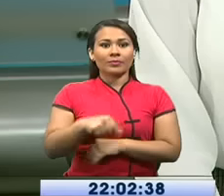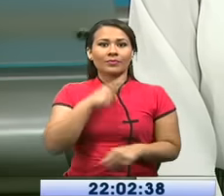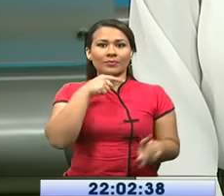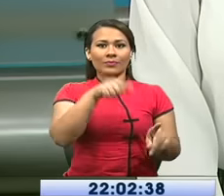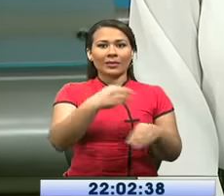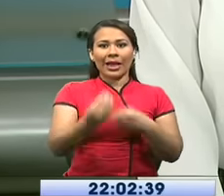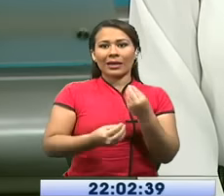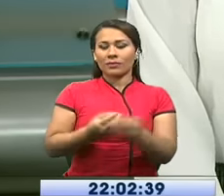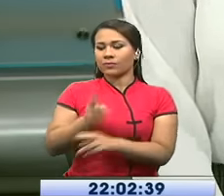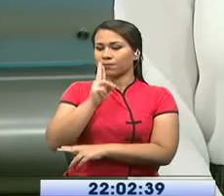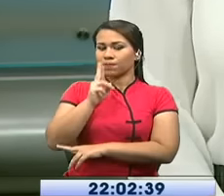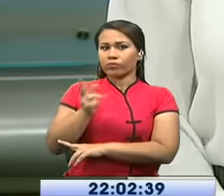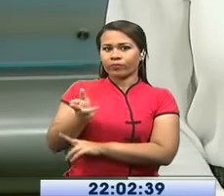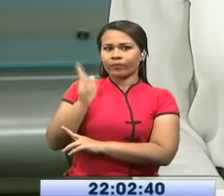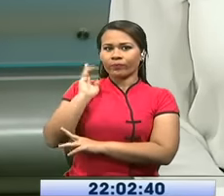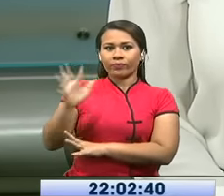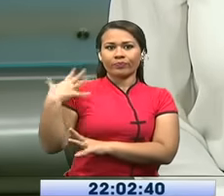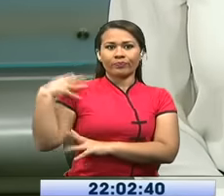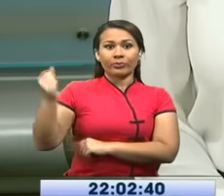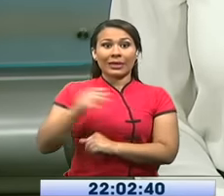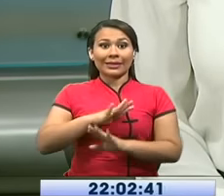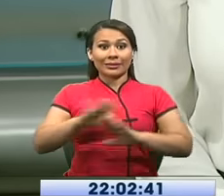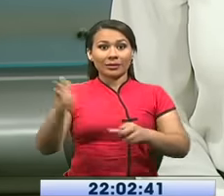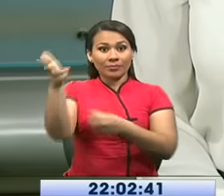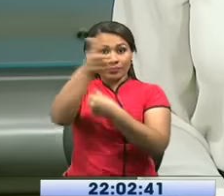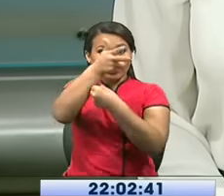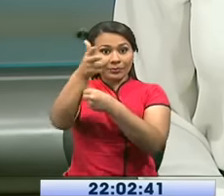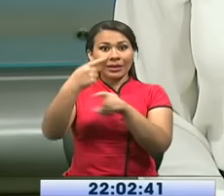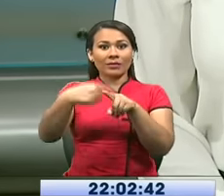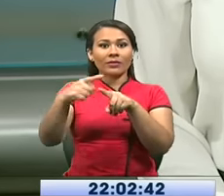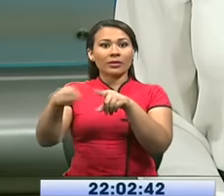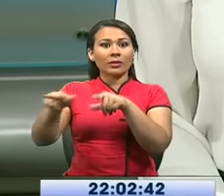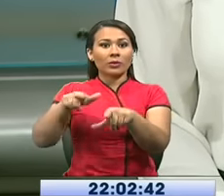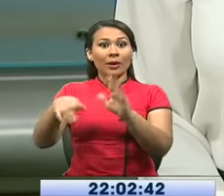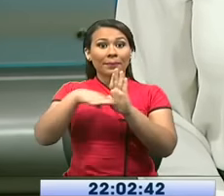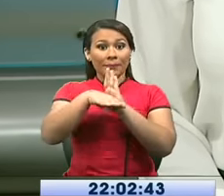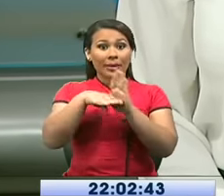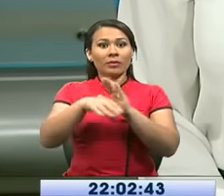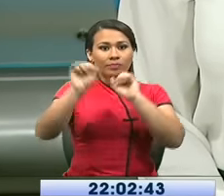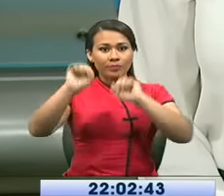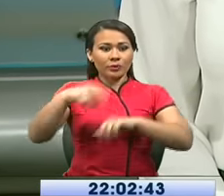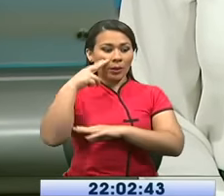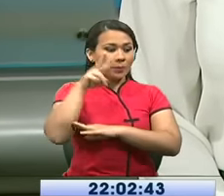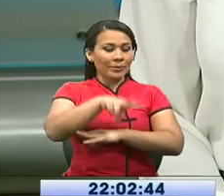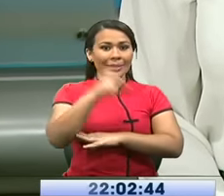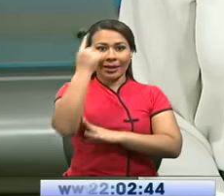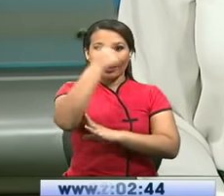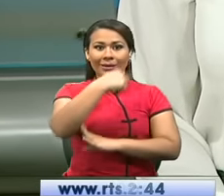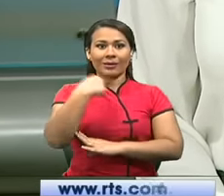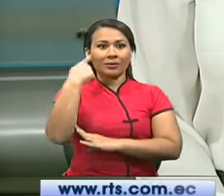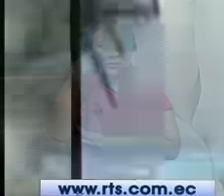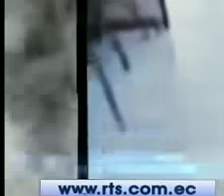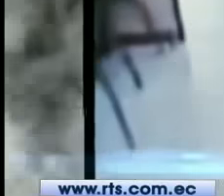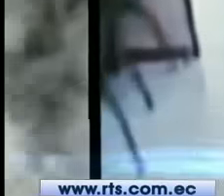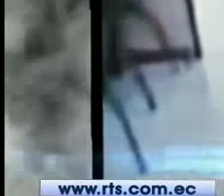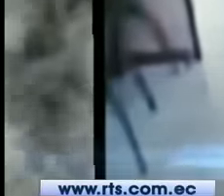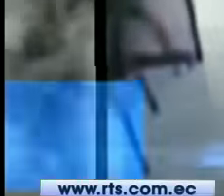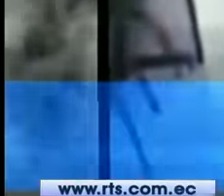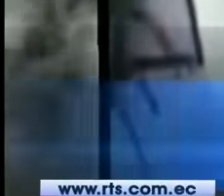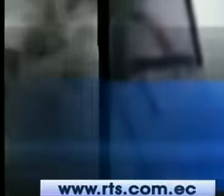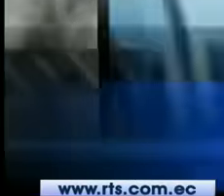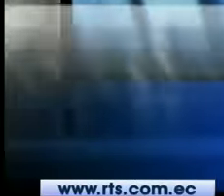como sacapintas. Cámaras de seguridad de las entidades bancarias grabaron el accionar delictivo.